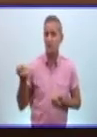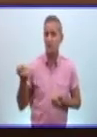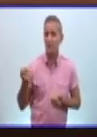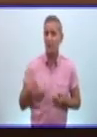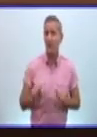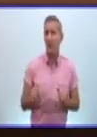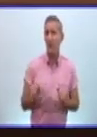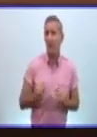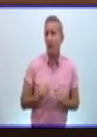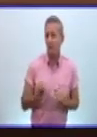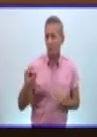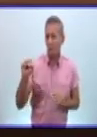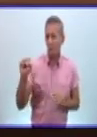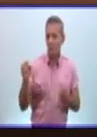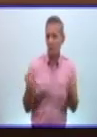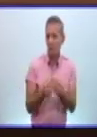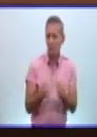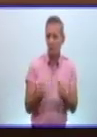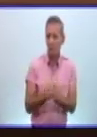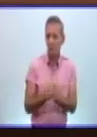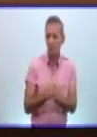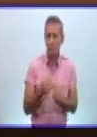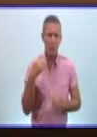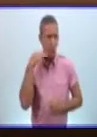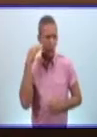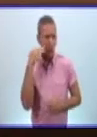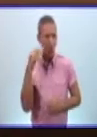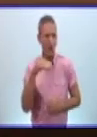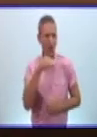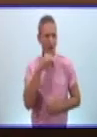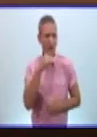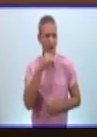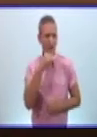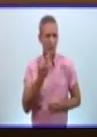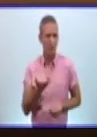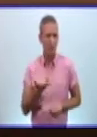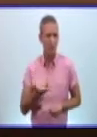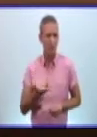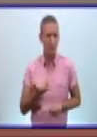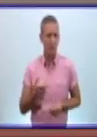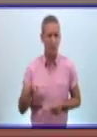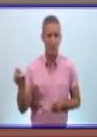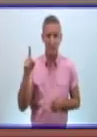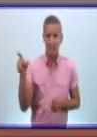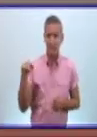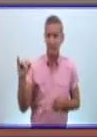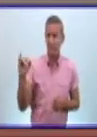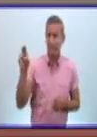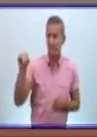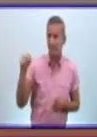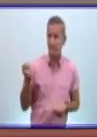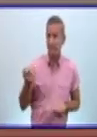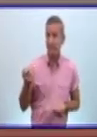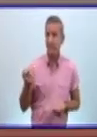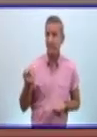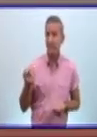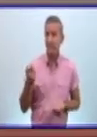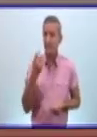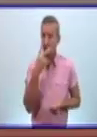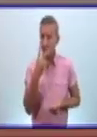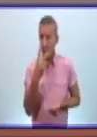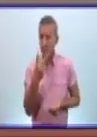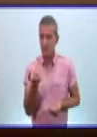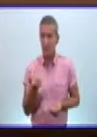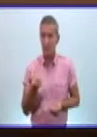sólida, pero es de color azul. El zinc, observen que está contenido en